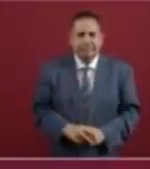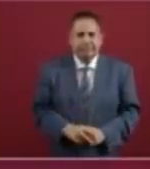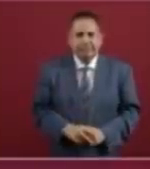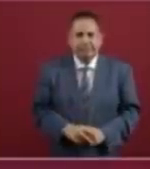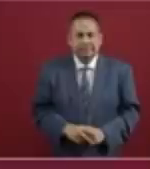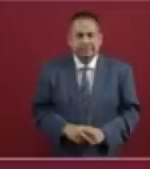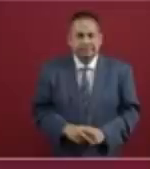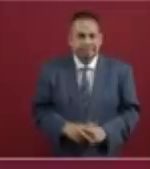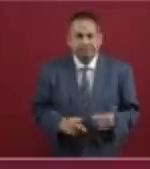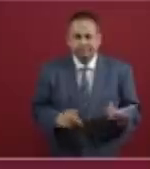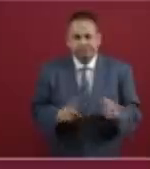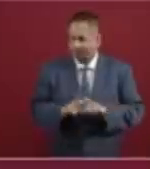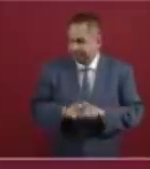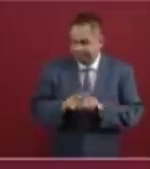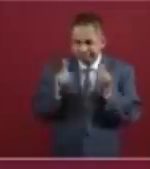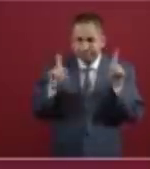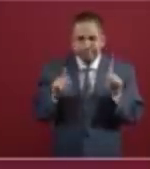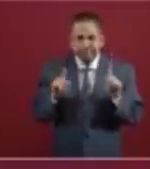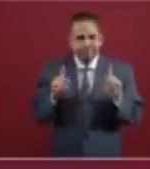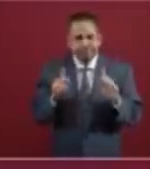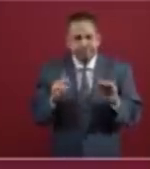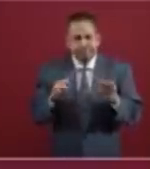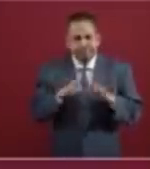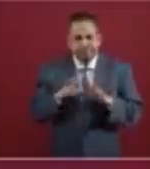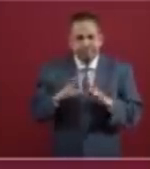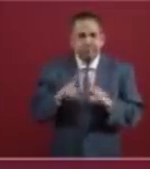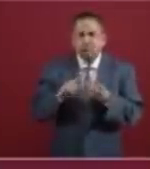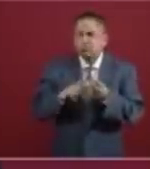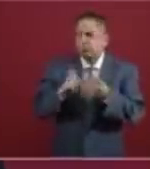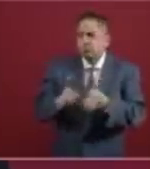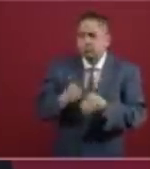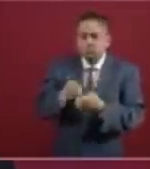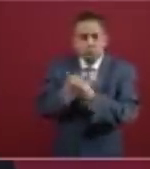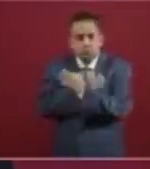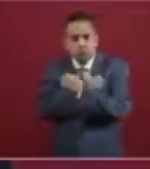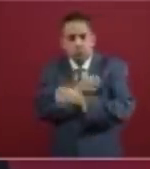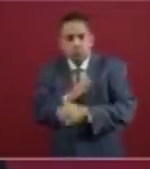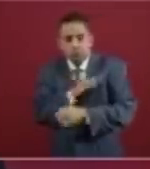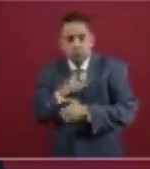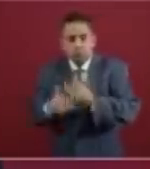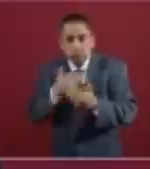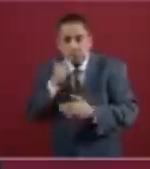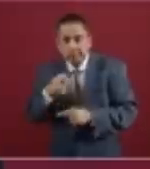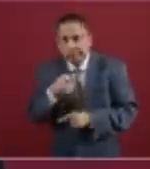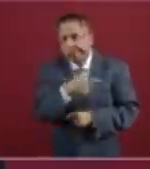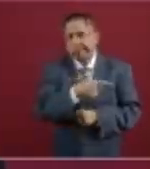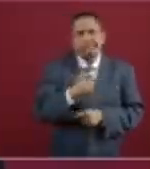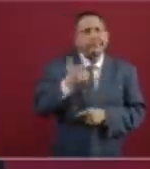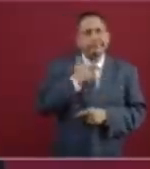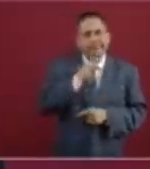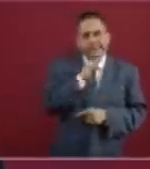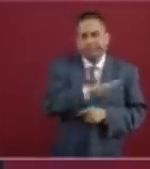que no tiene nada que ver con mejorar la calidad de la enseñanza. Primero eso,